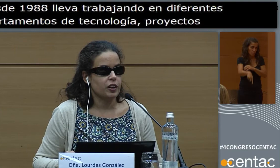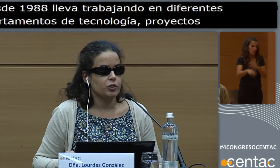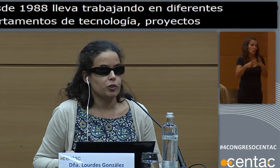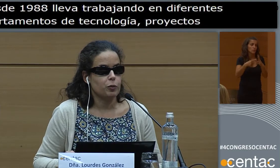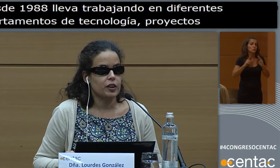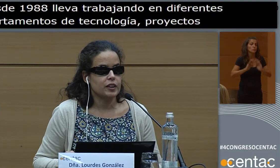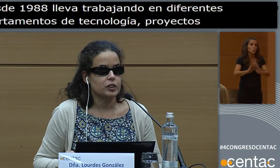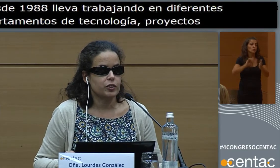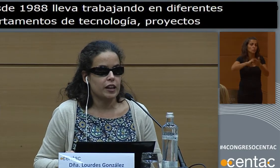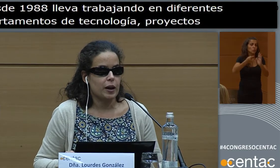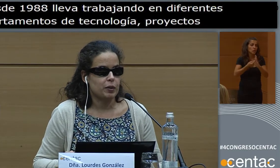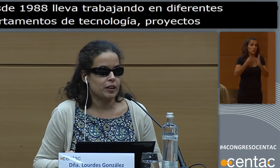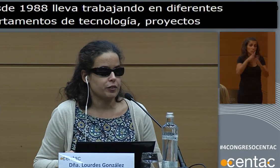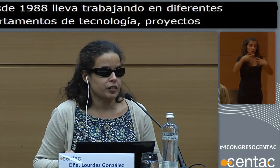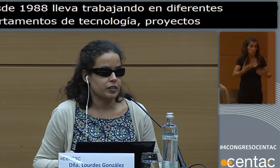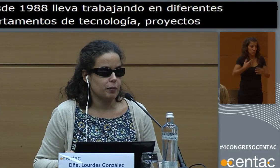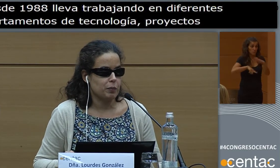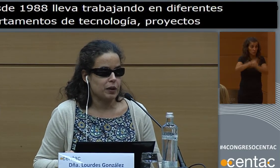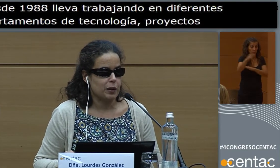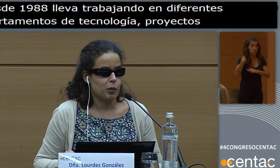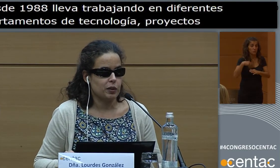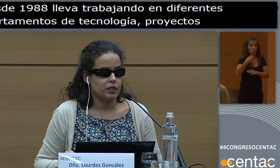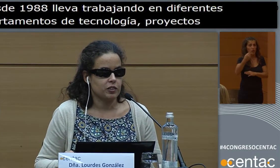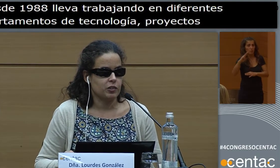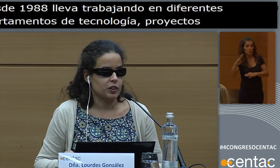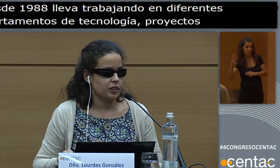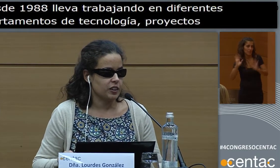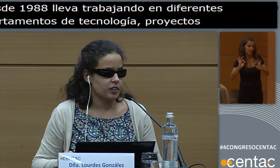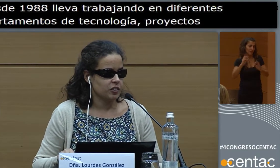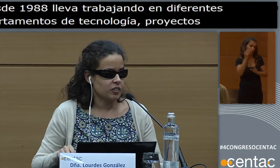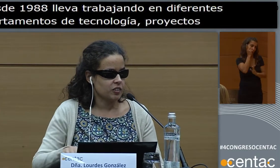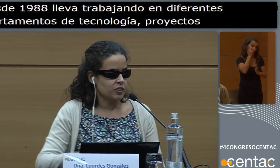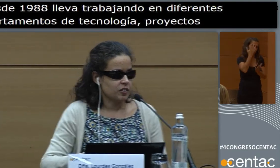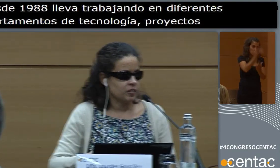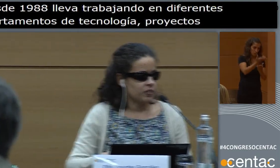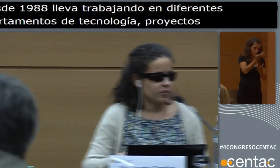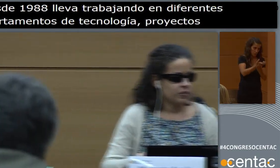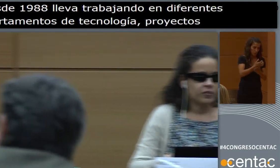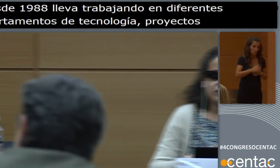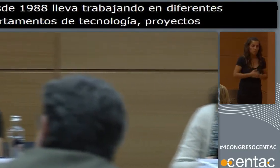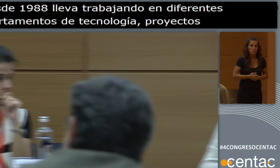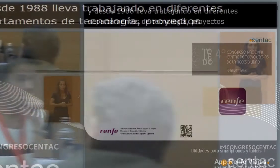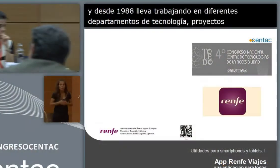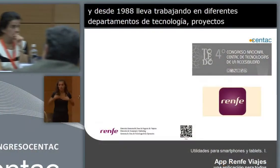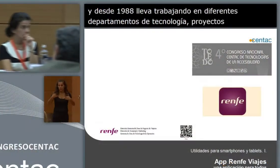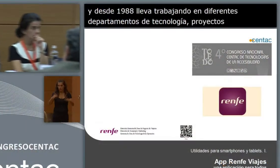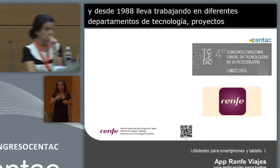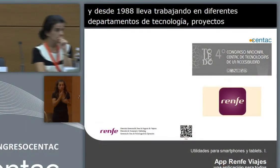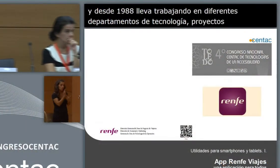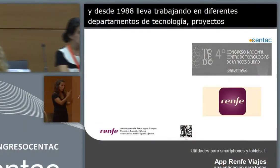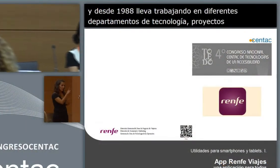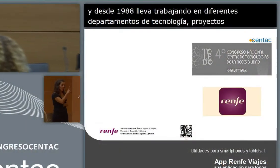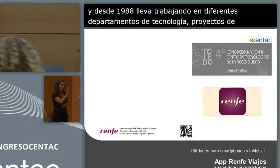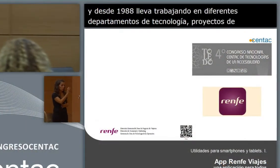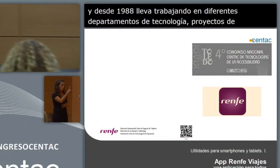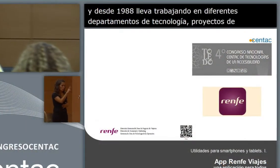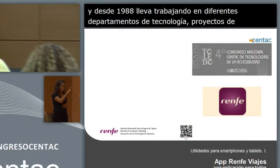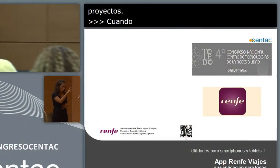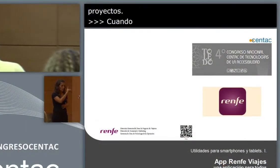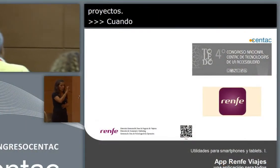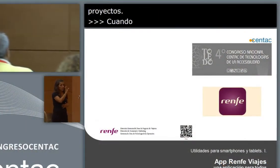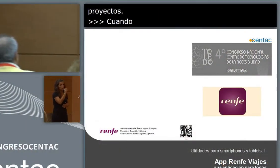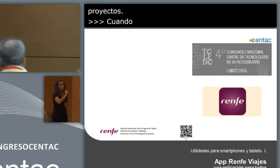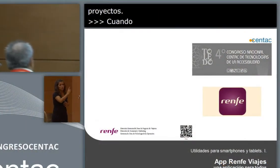están desarrollando, como es el caso de las aplicaciones también para móviles. Cuando quieras. Muchas gracias, Lourdes. En primer lugar,